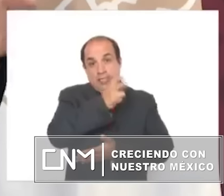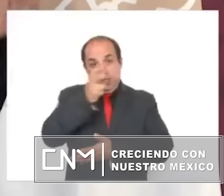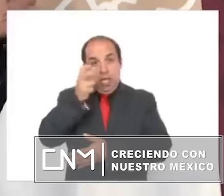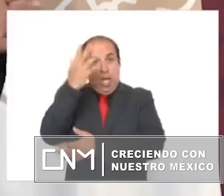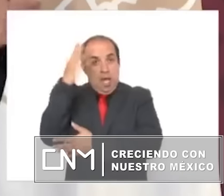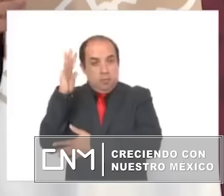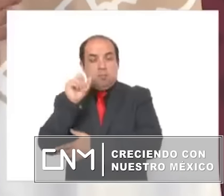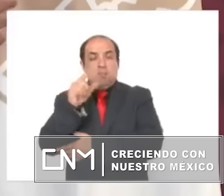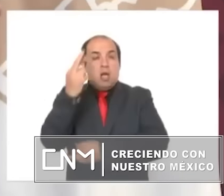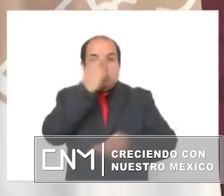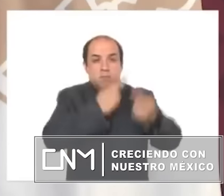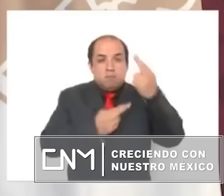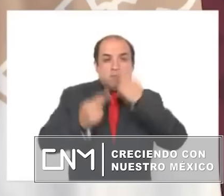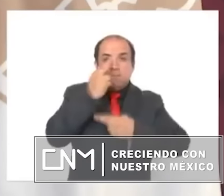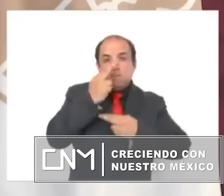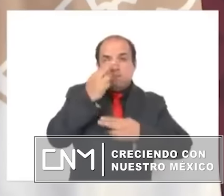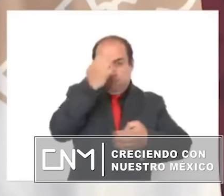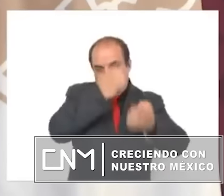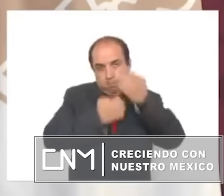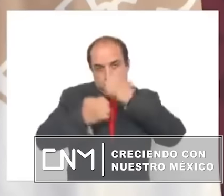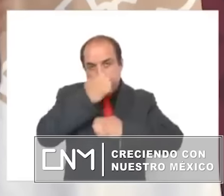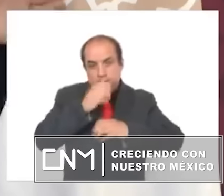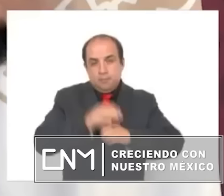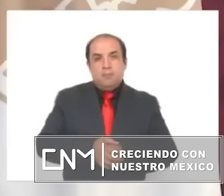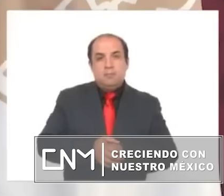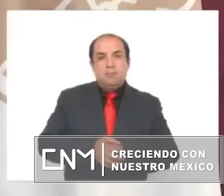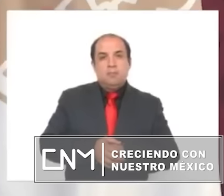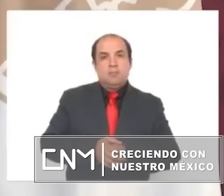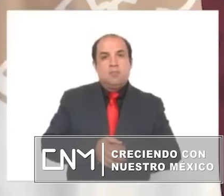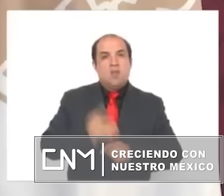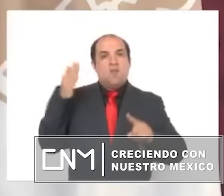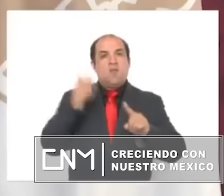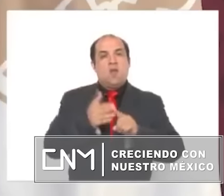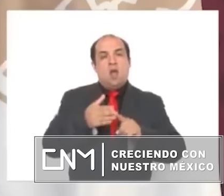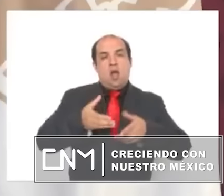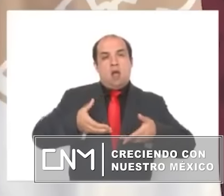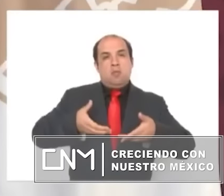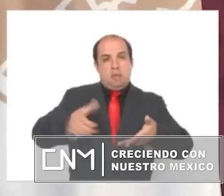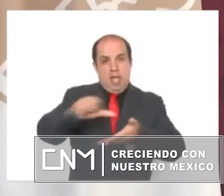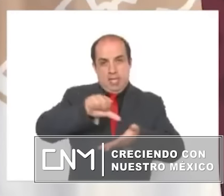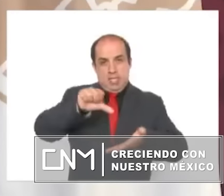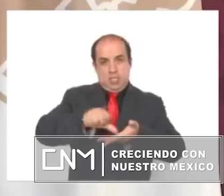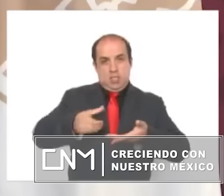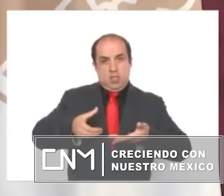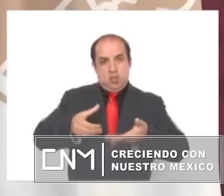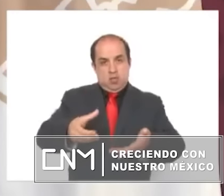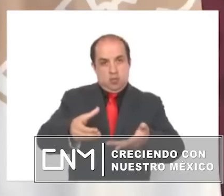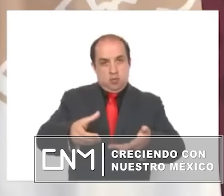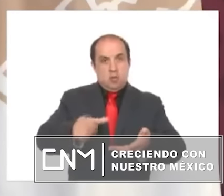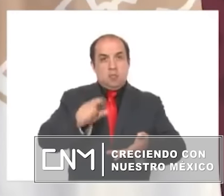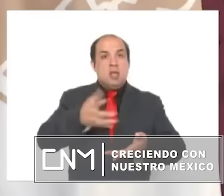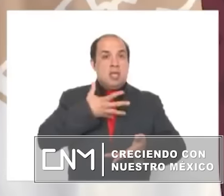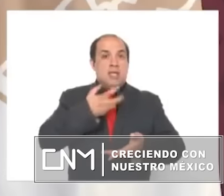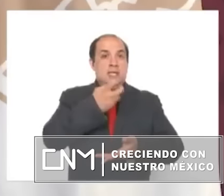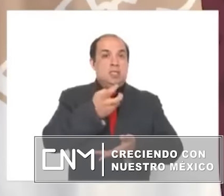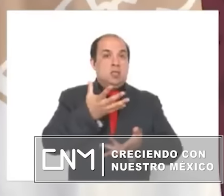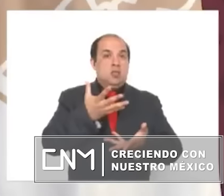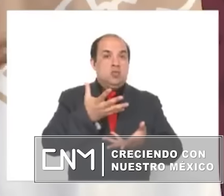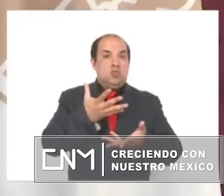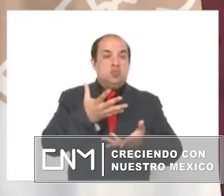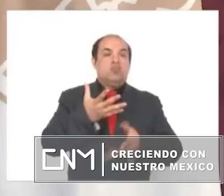árboles. Se estudió también esta solución de hacerlo en camellón central y de ahí que se tuvieran estos